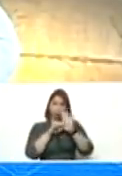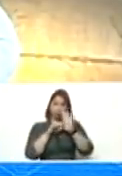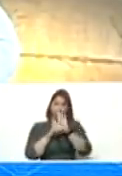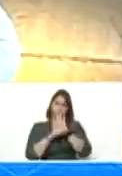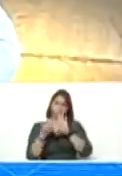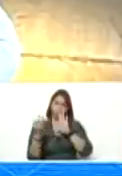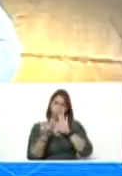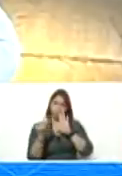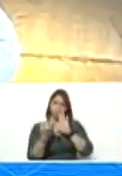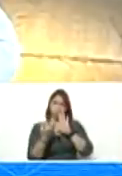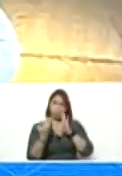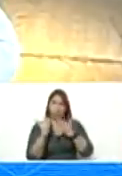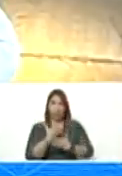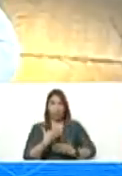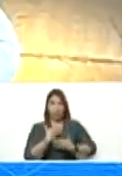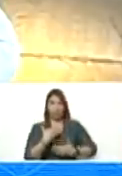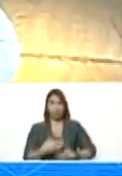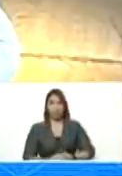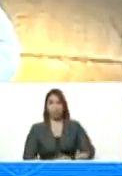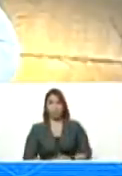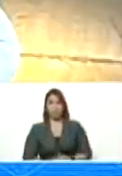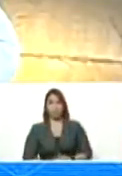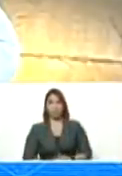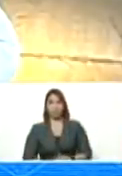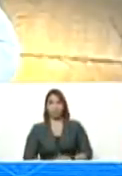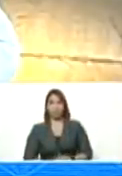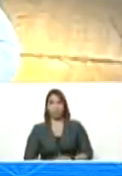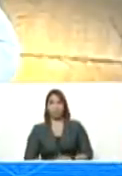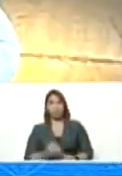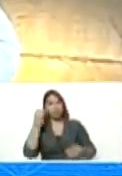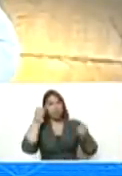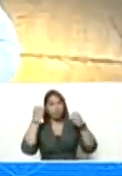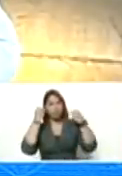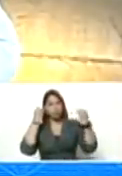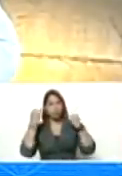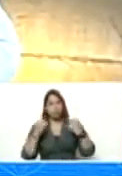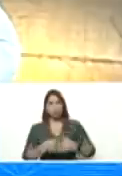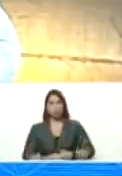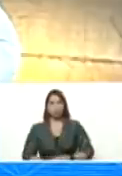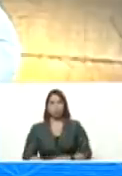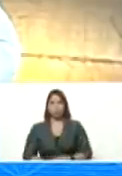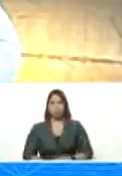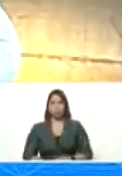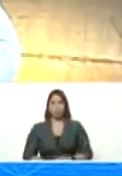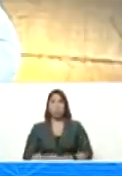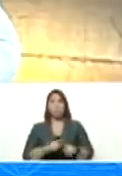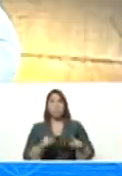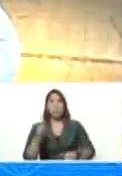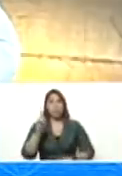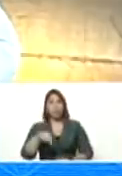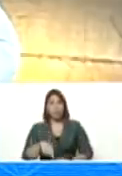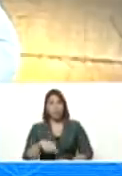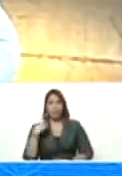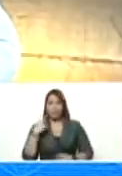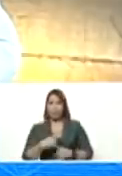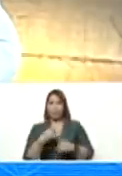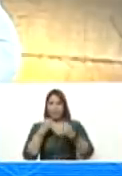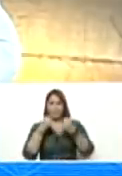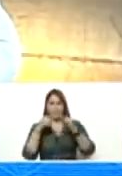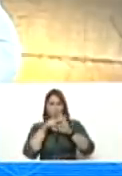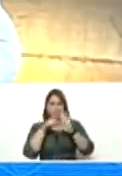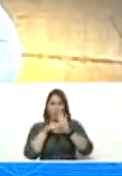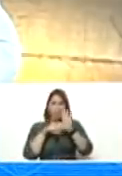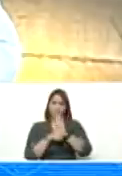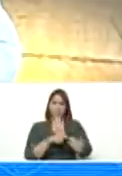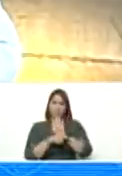siempre por su calidad como idea, pero también siempre hay que medir